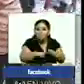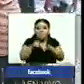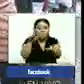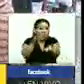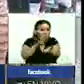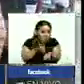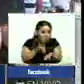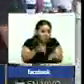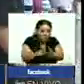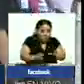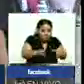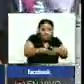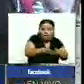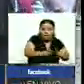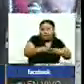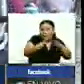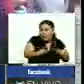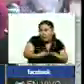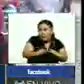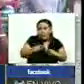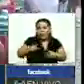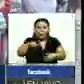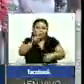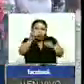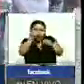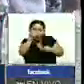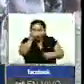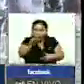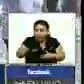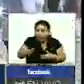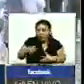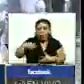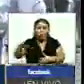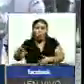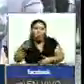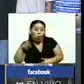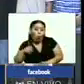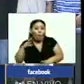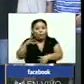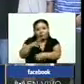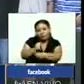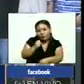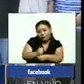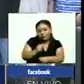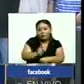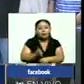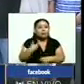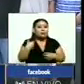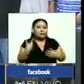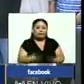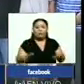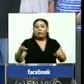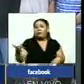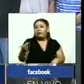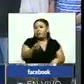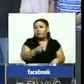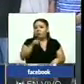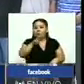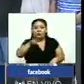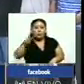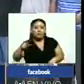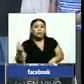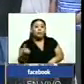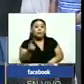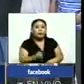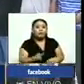extorsión, agrupaciones ilícitas, tenencia de drogas, robo y agresiones sexuales, fueron detenidas 22 personas en